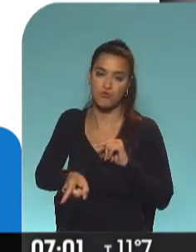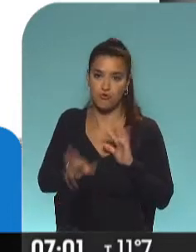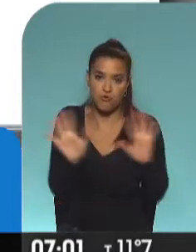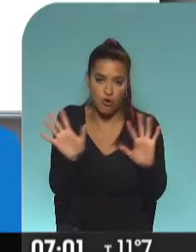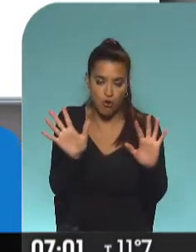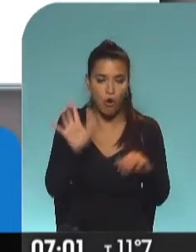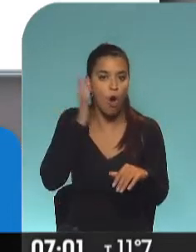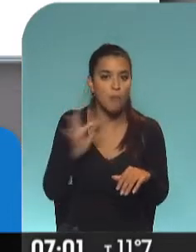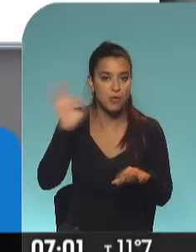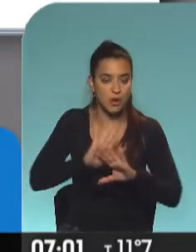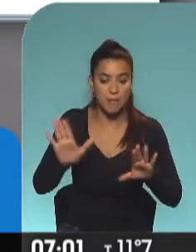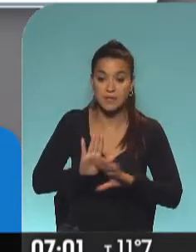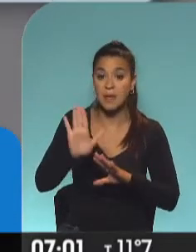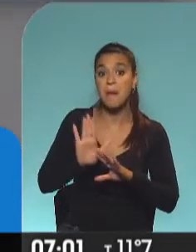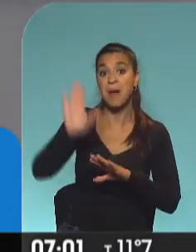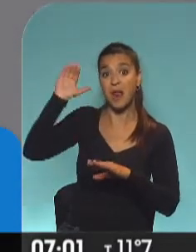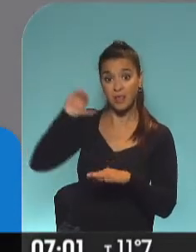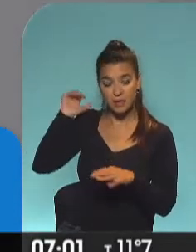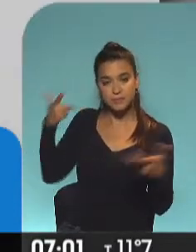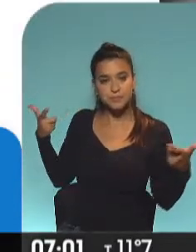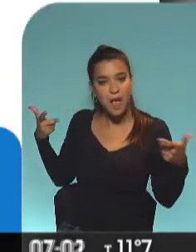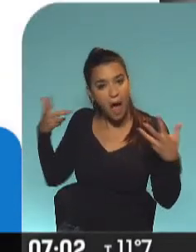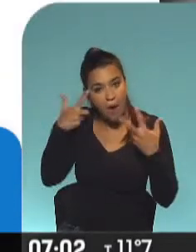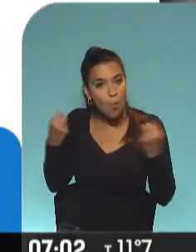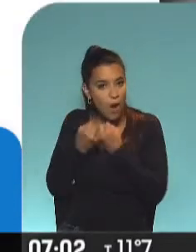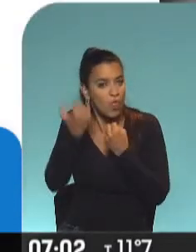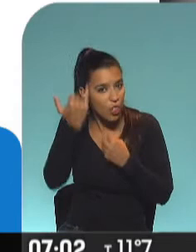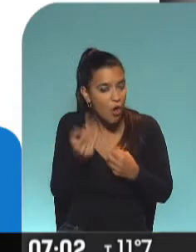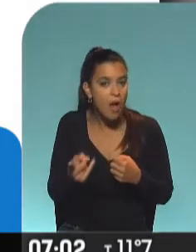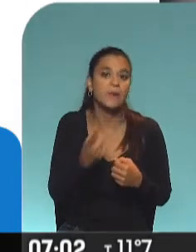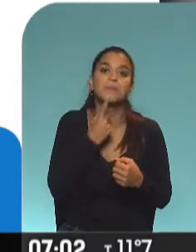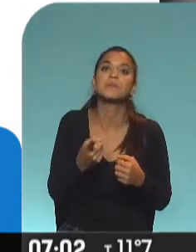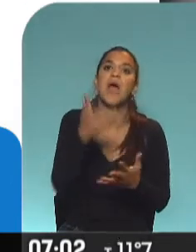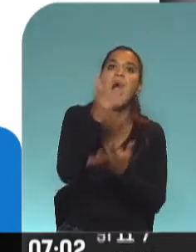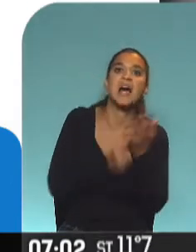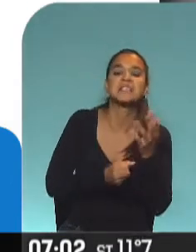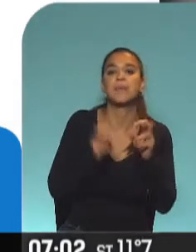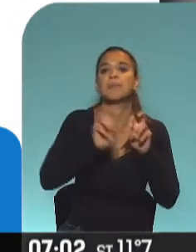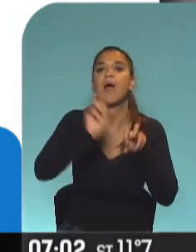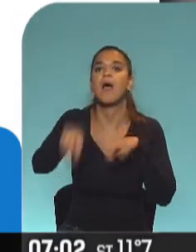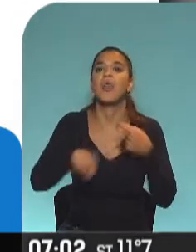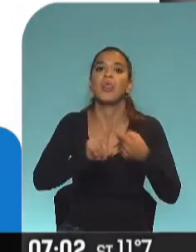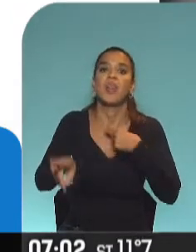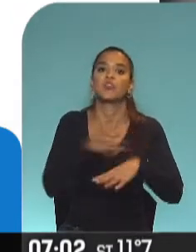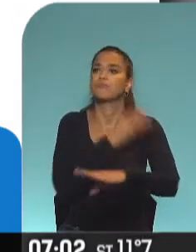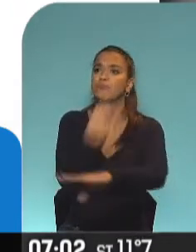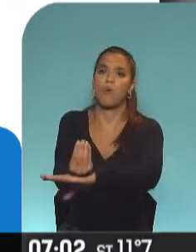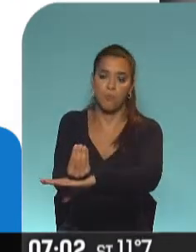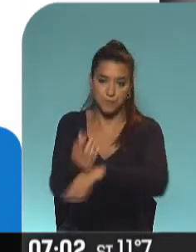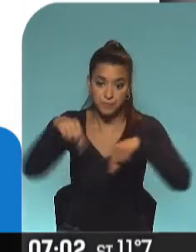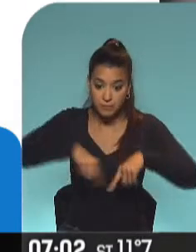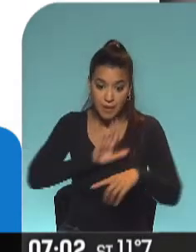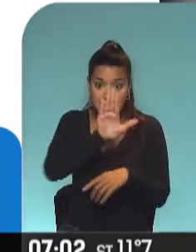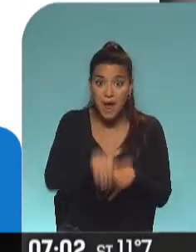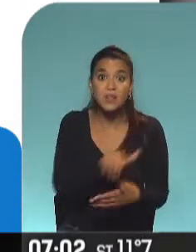acuerdo extraordinario que fue el que terminó aceptando el Persaltum. Bueno, no hay convocado para este martes